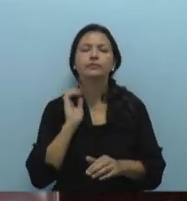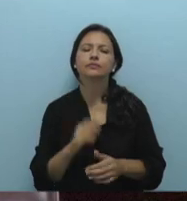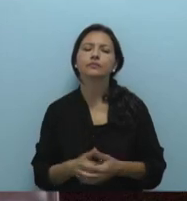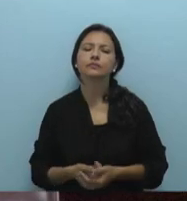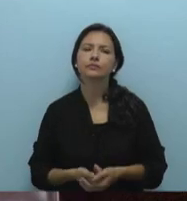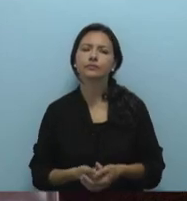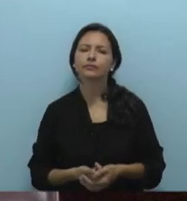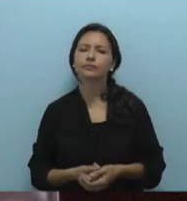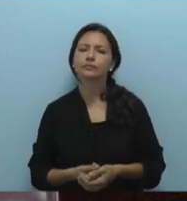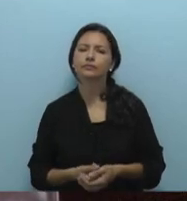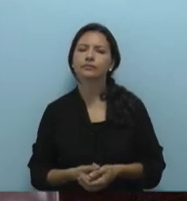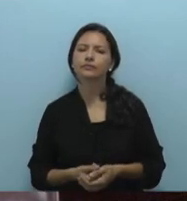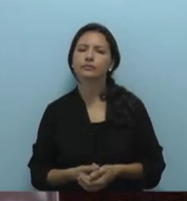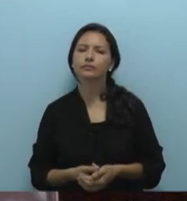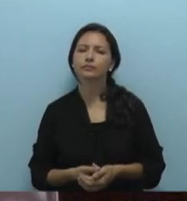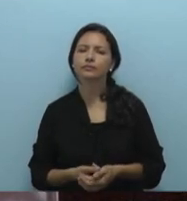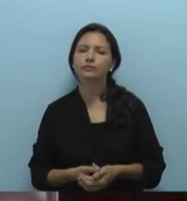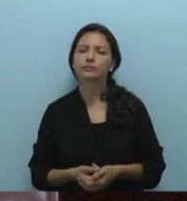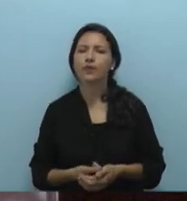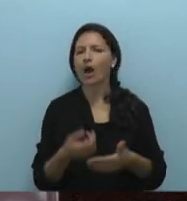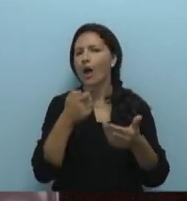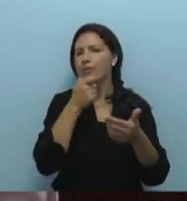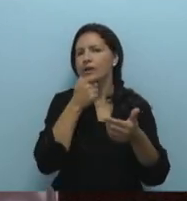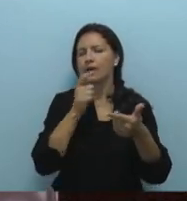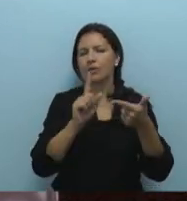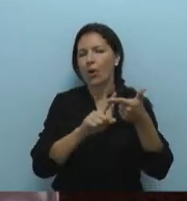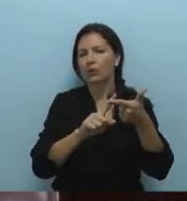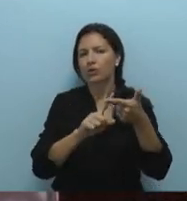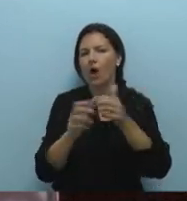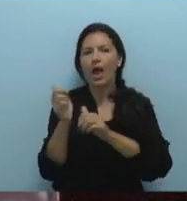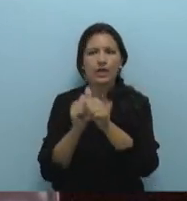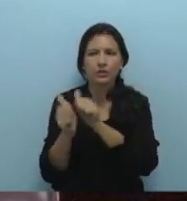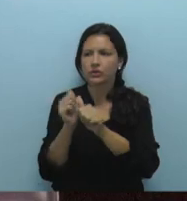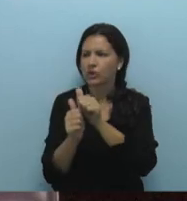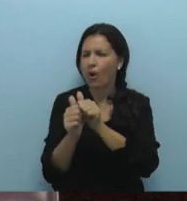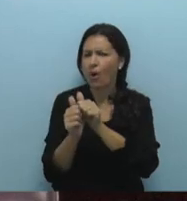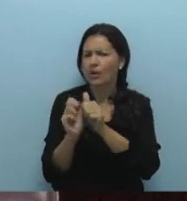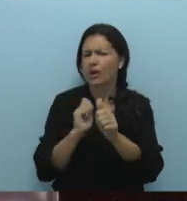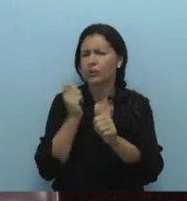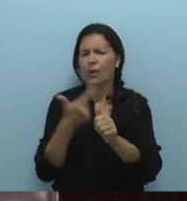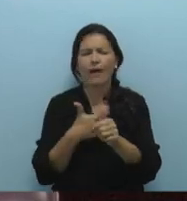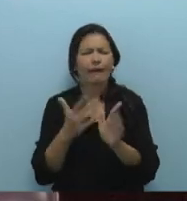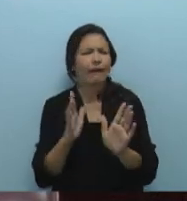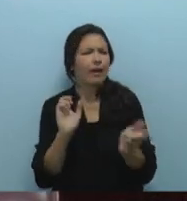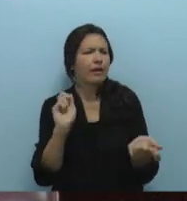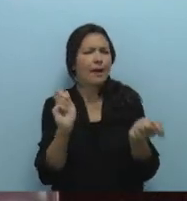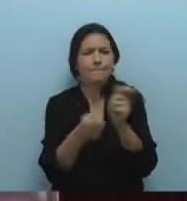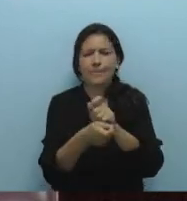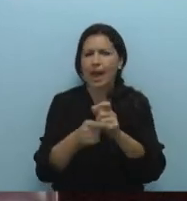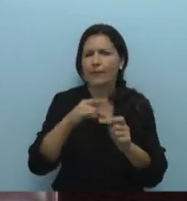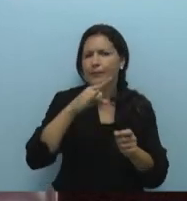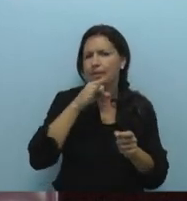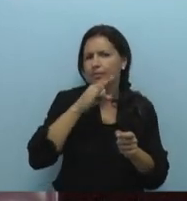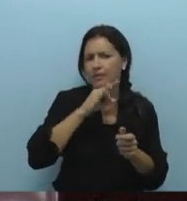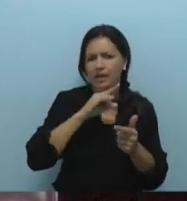humillación tiene que ver con privarnos de nuestra historia, de tergiversar hechos, de